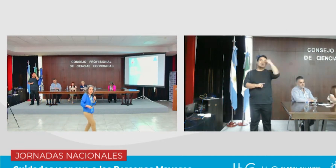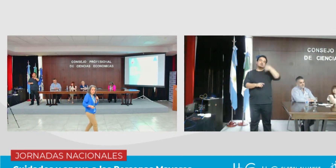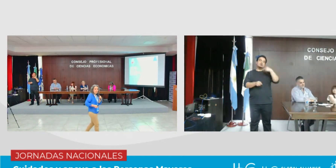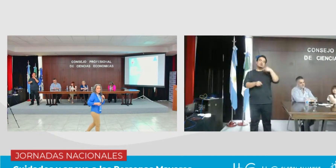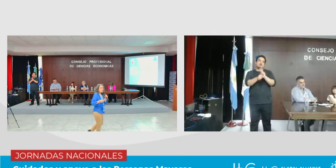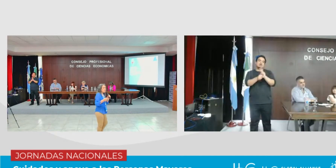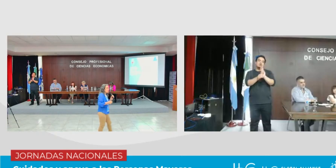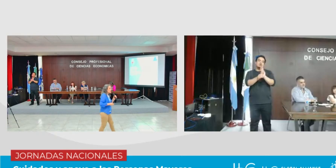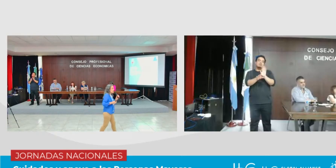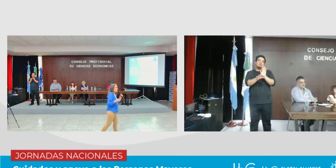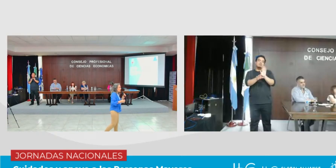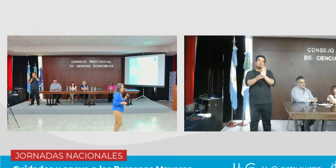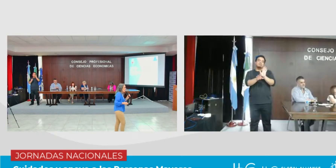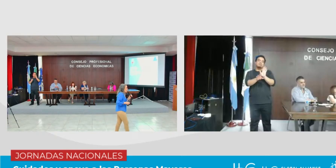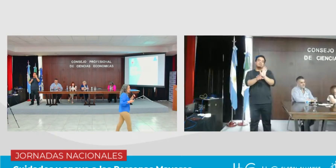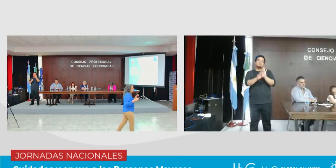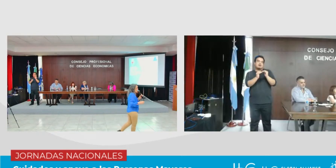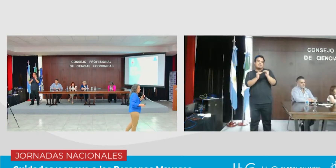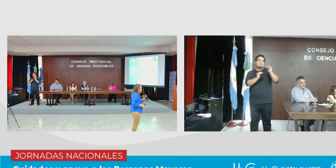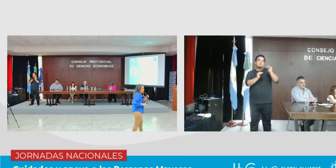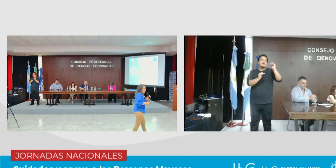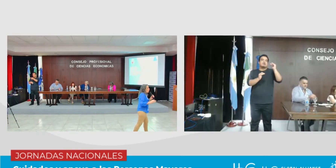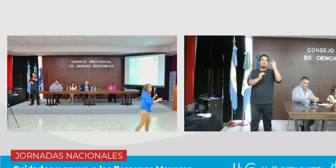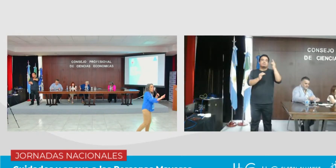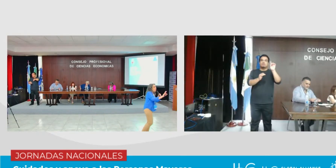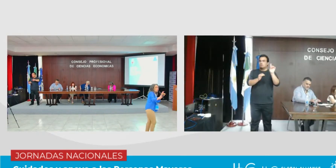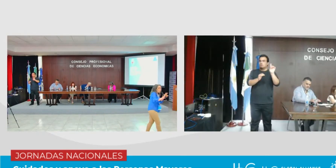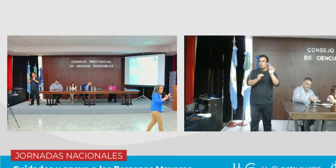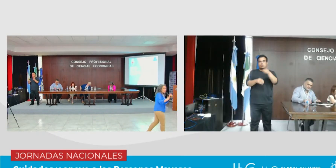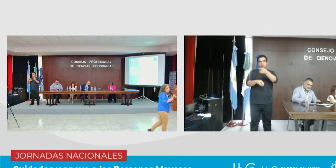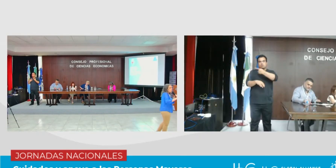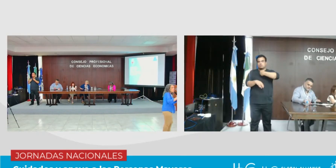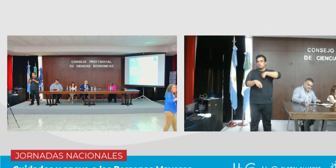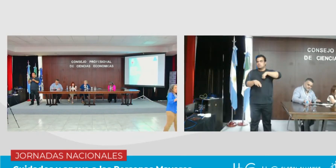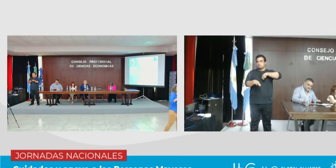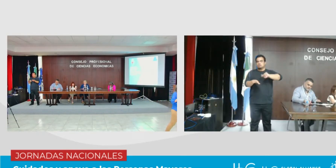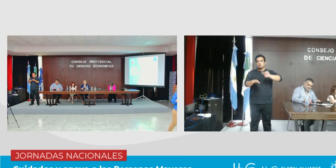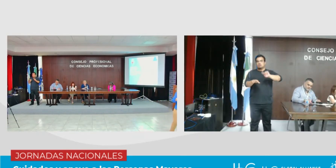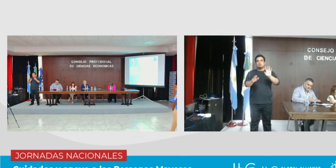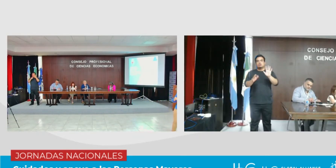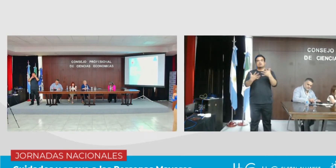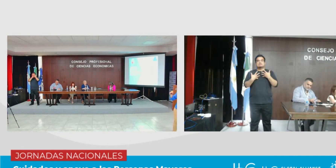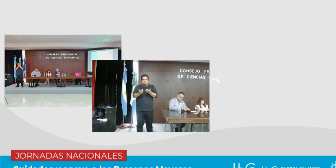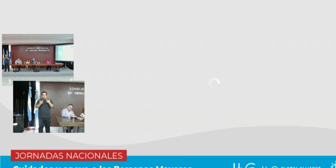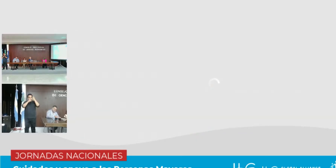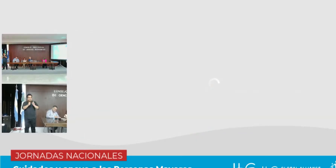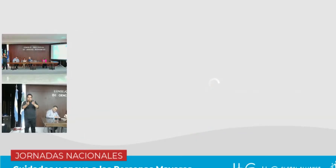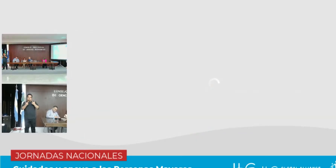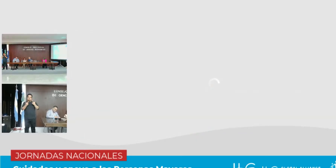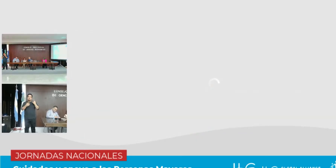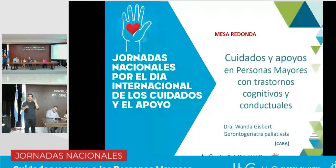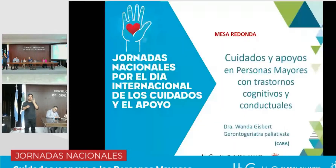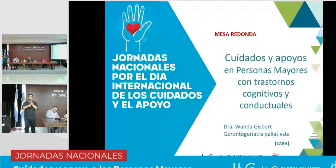realidad los agentes de salud elegimos con nuestro expertise, no importa cuál, cuidar a un otro.